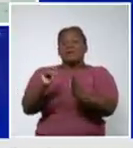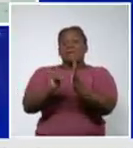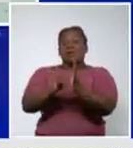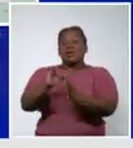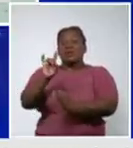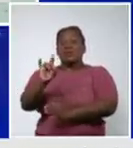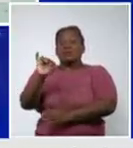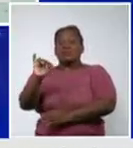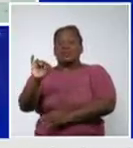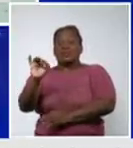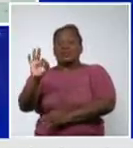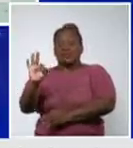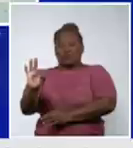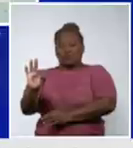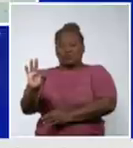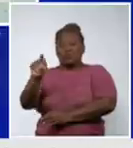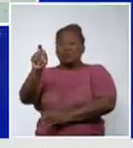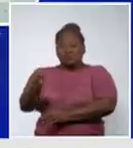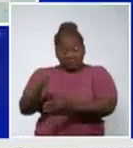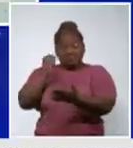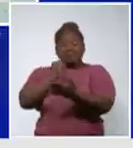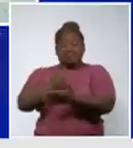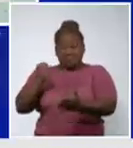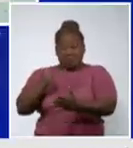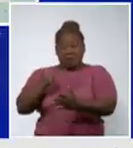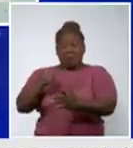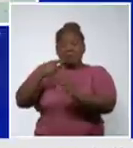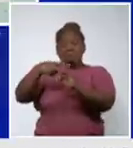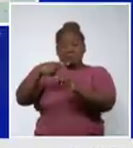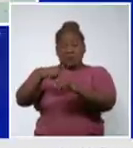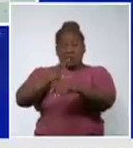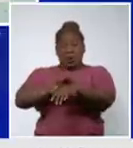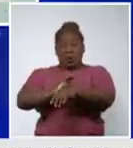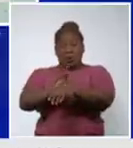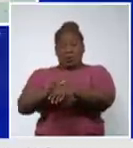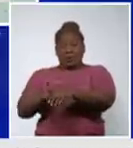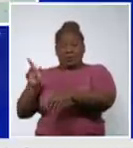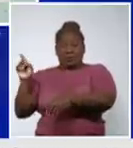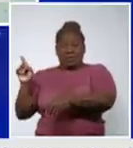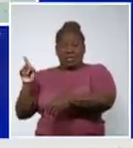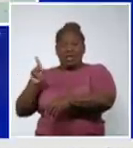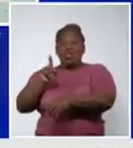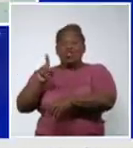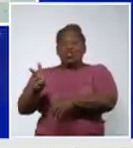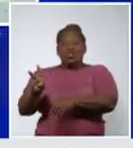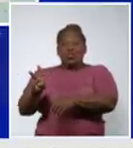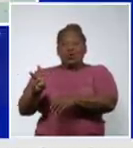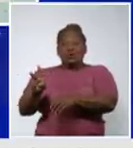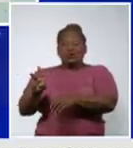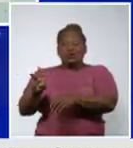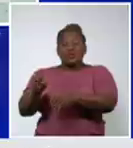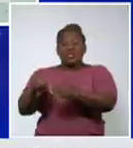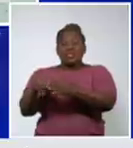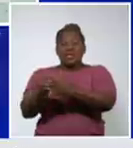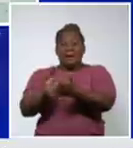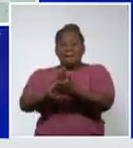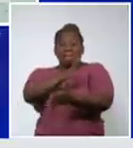9.968 casos confirmados en los 12 primeros días del mes de